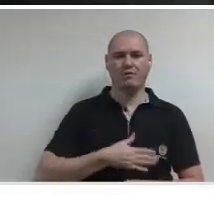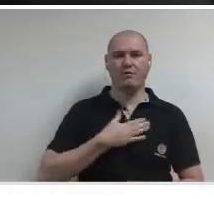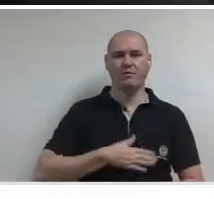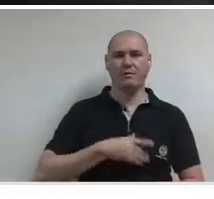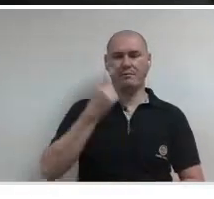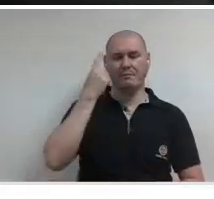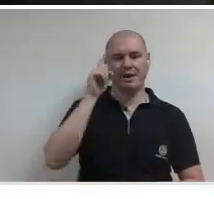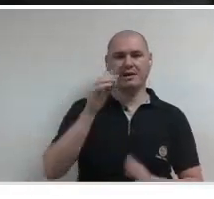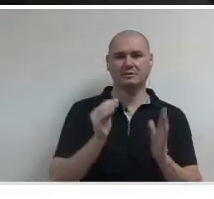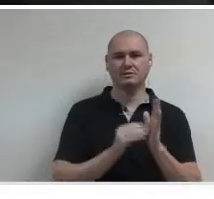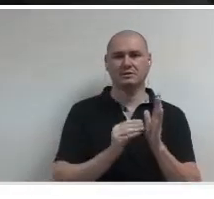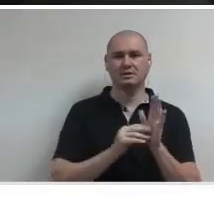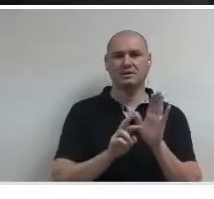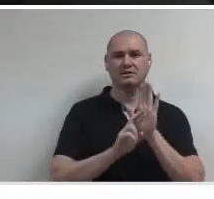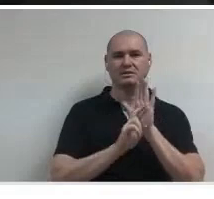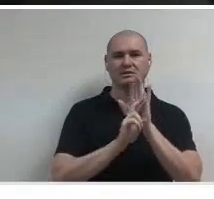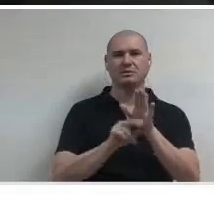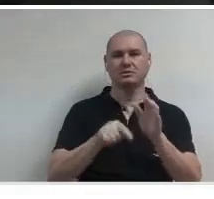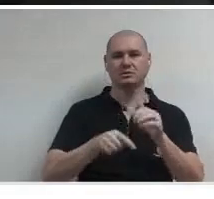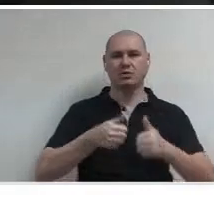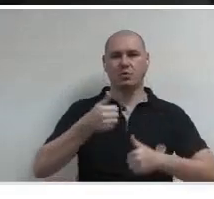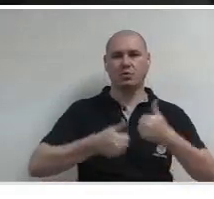Con condición con APC,